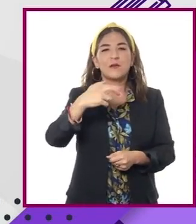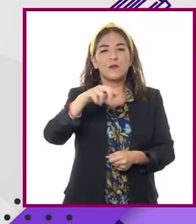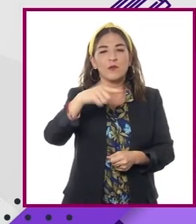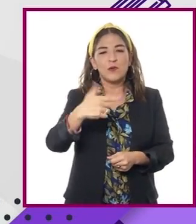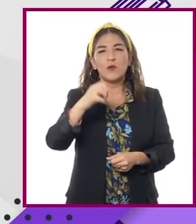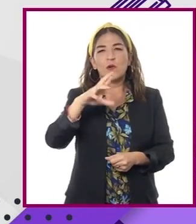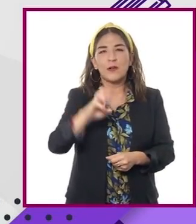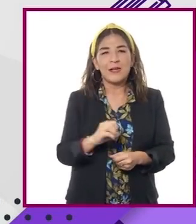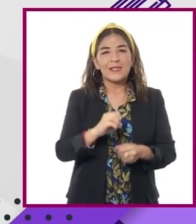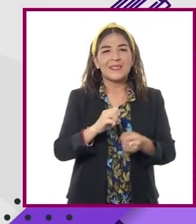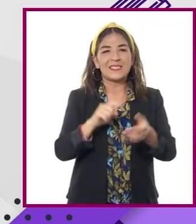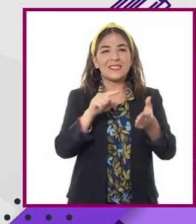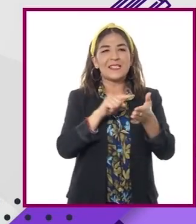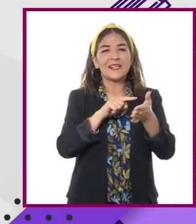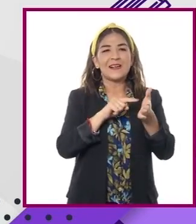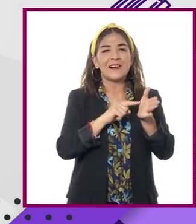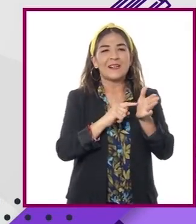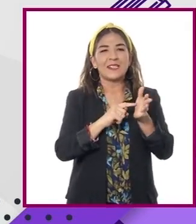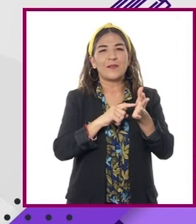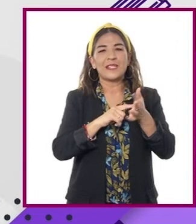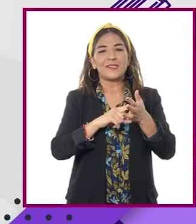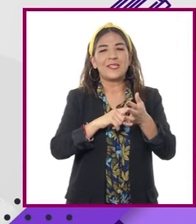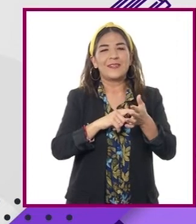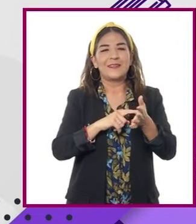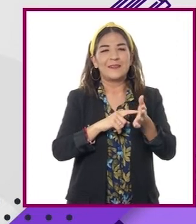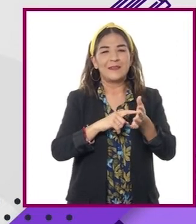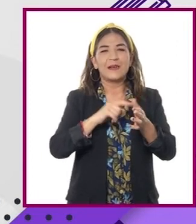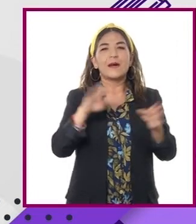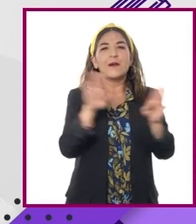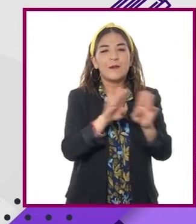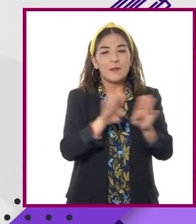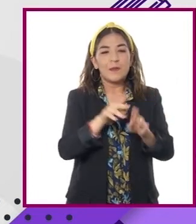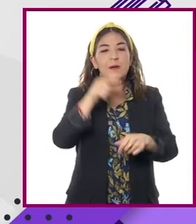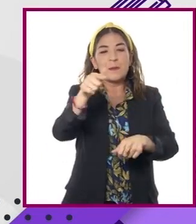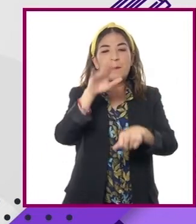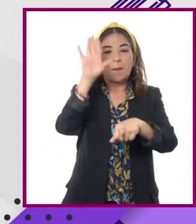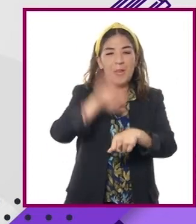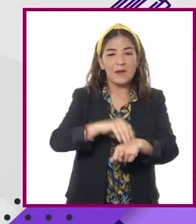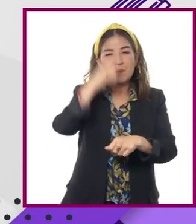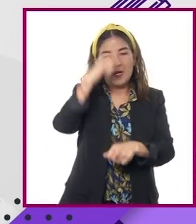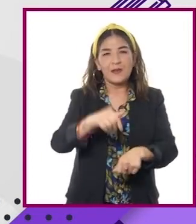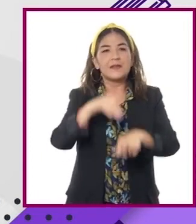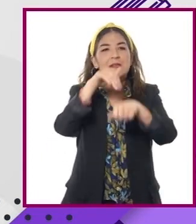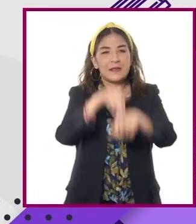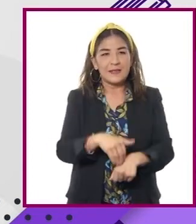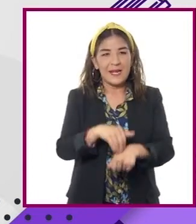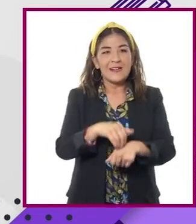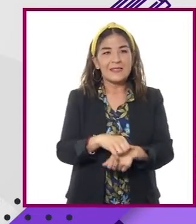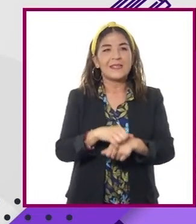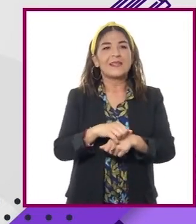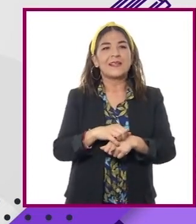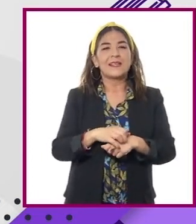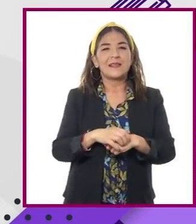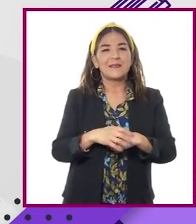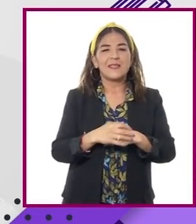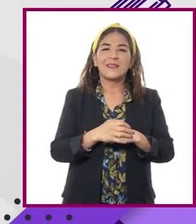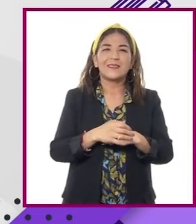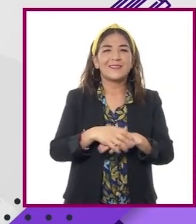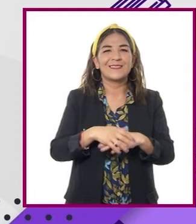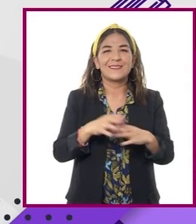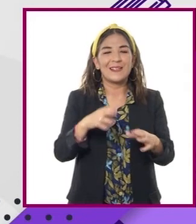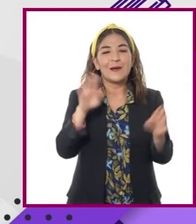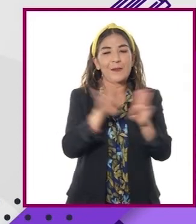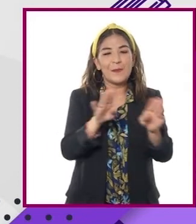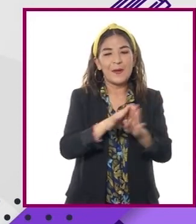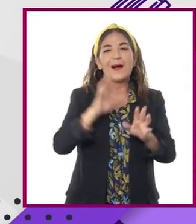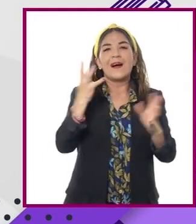autoridades municipales. También se deberían revisar los permisos otorgados a los dueños de la fábrica y hacer las adecuaciones